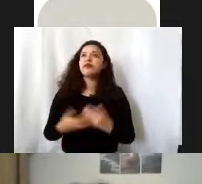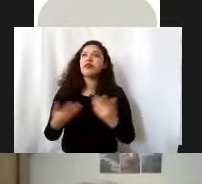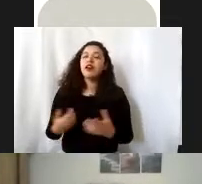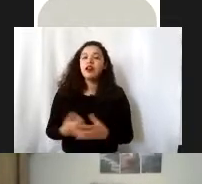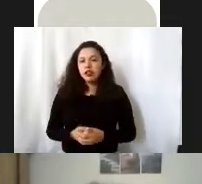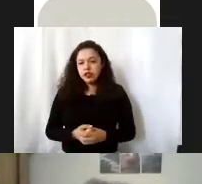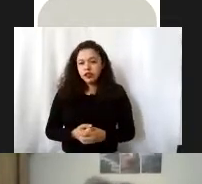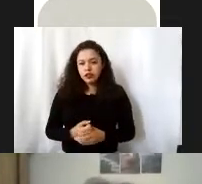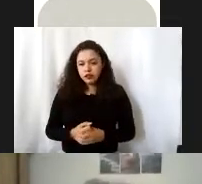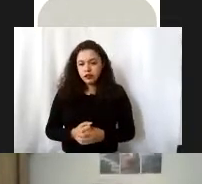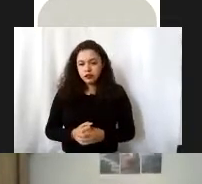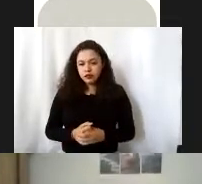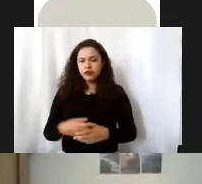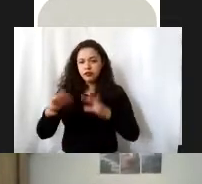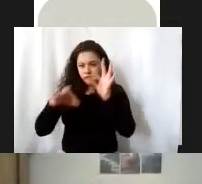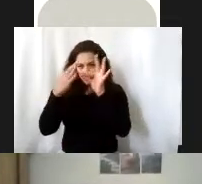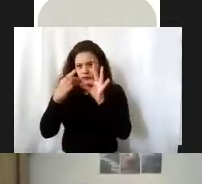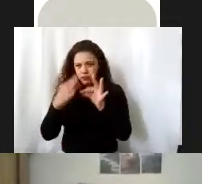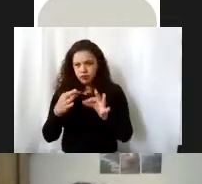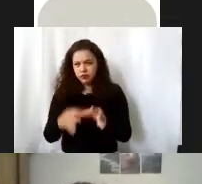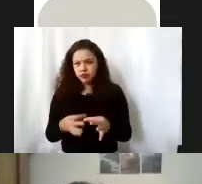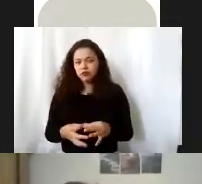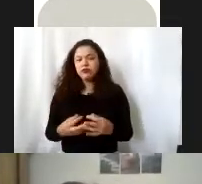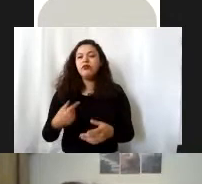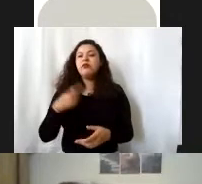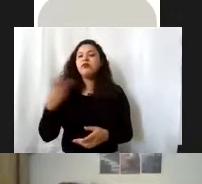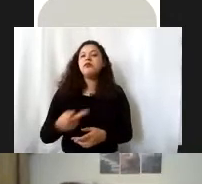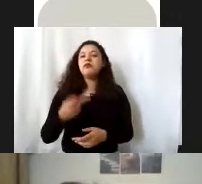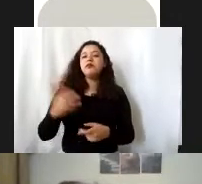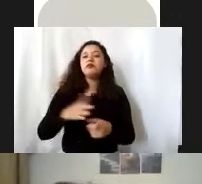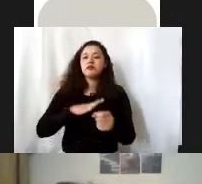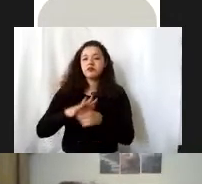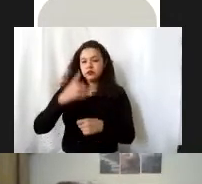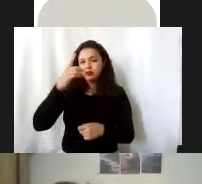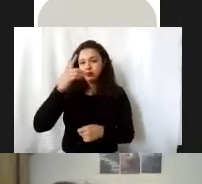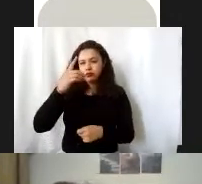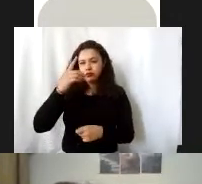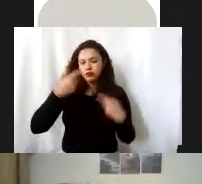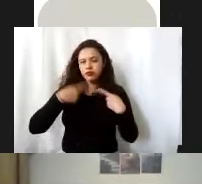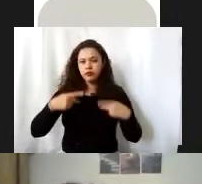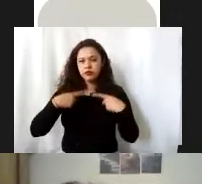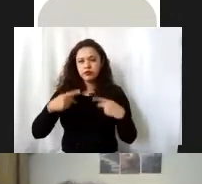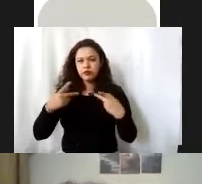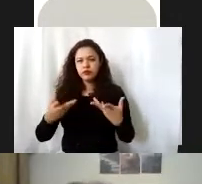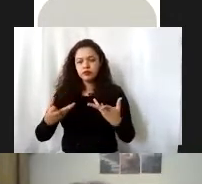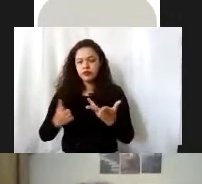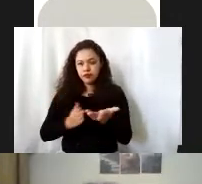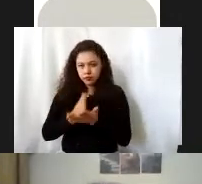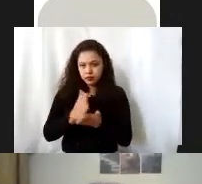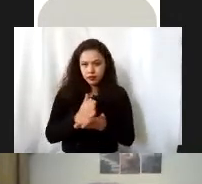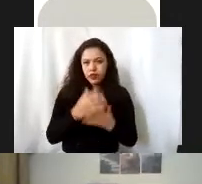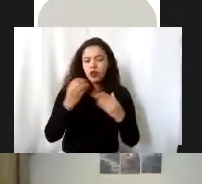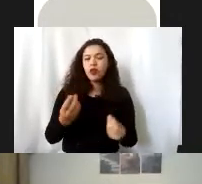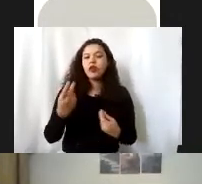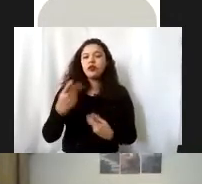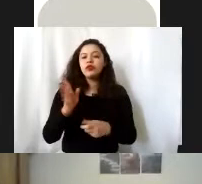dé con precisión qué personas son las que deben acceder o recibir esos